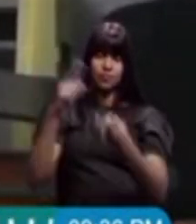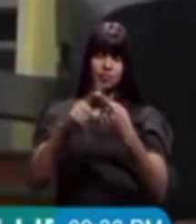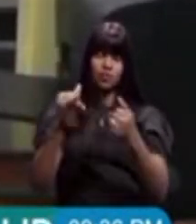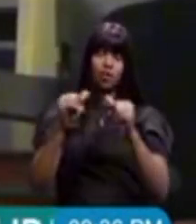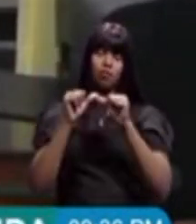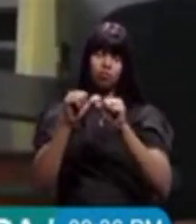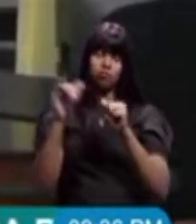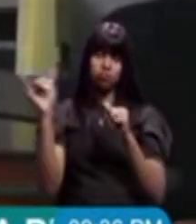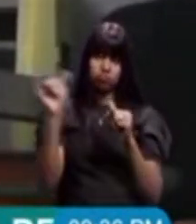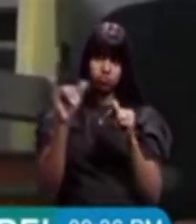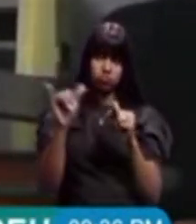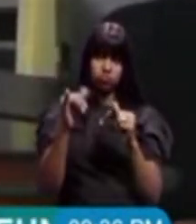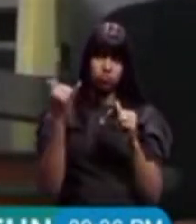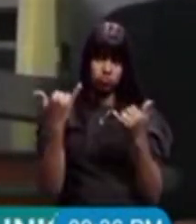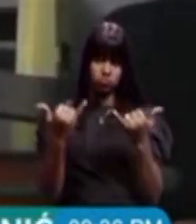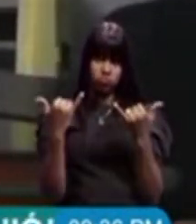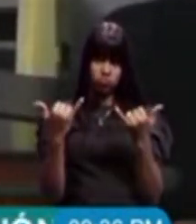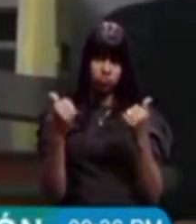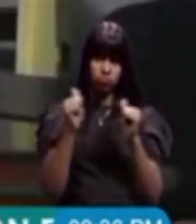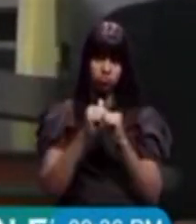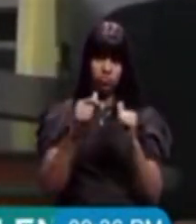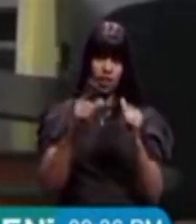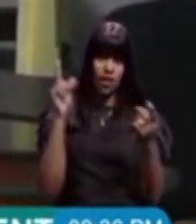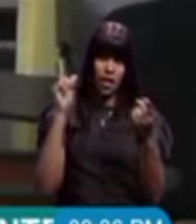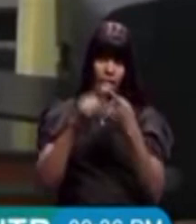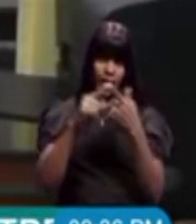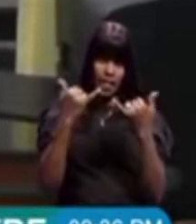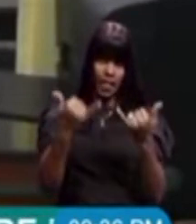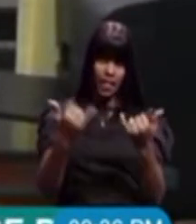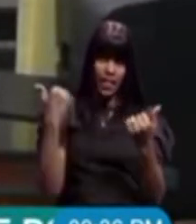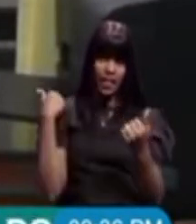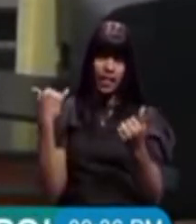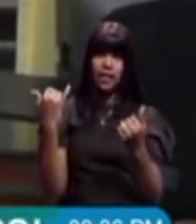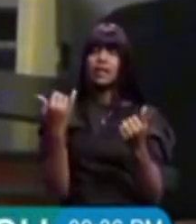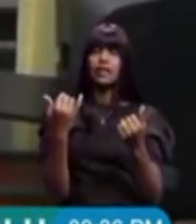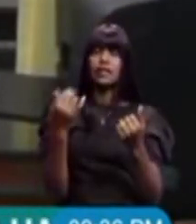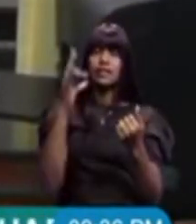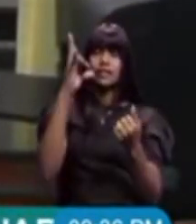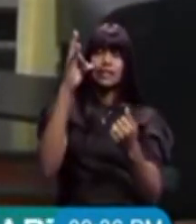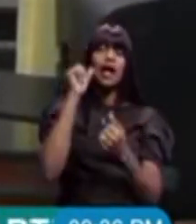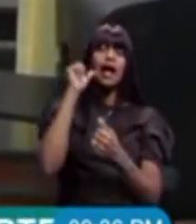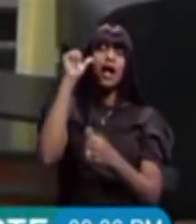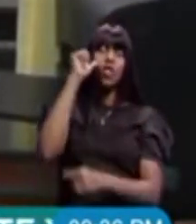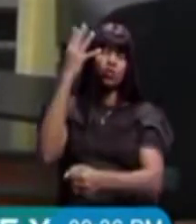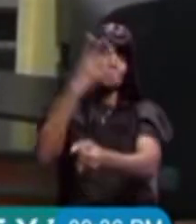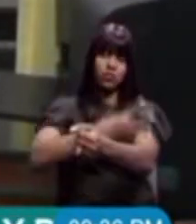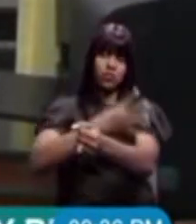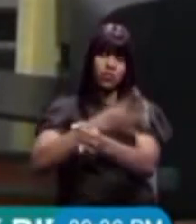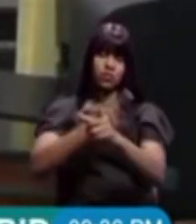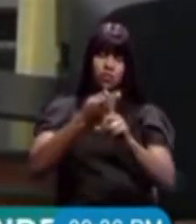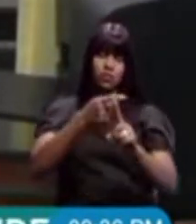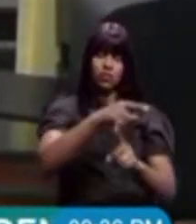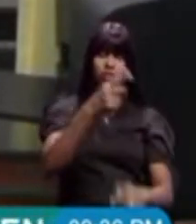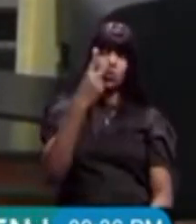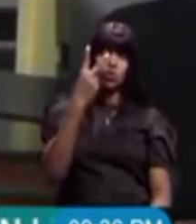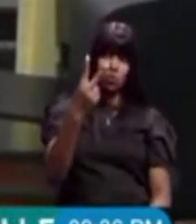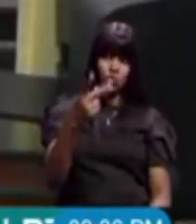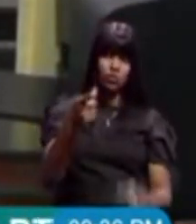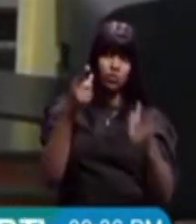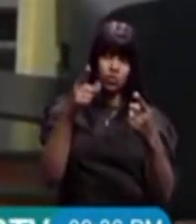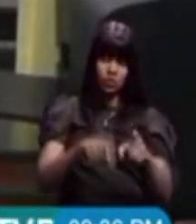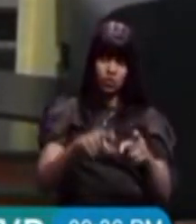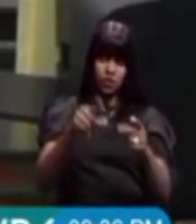igual. Actualmente, a la fecha de hoy, tenemos 7 adultos ingresados, de esos cuales 2 con dengue confirmado